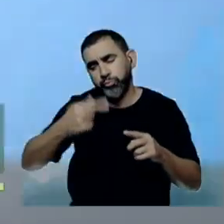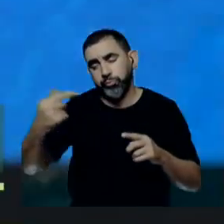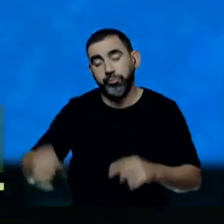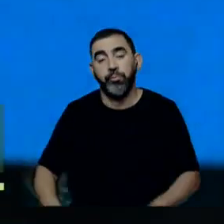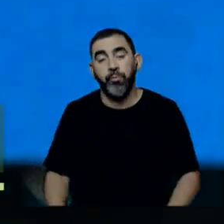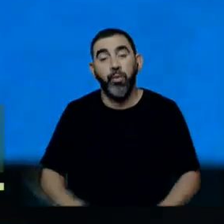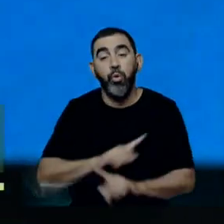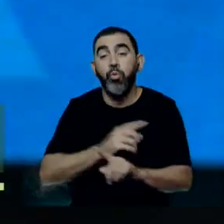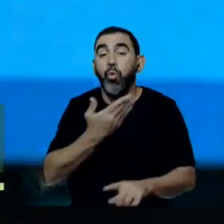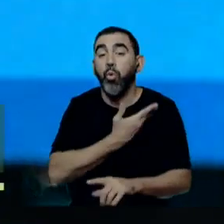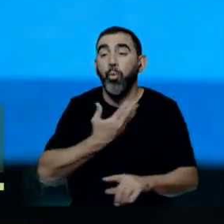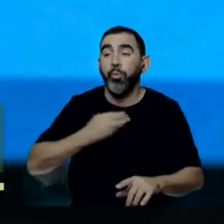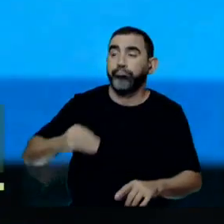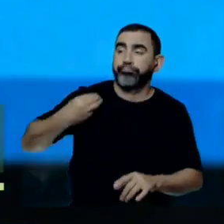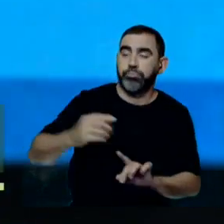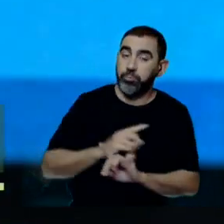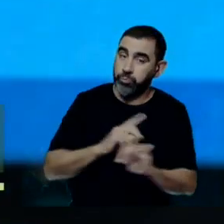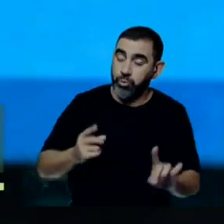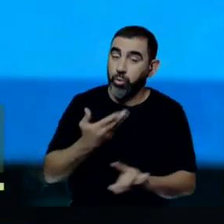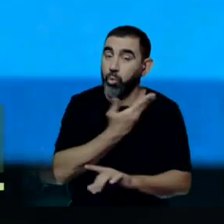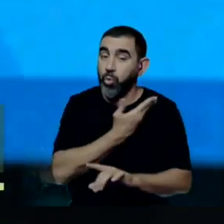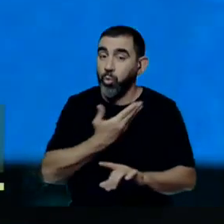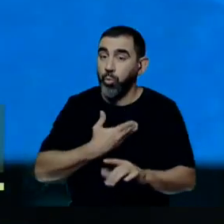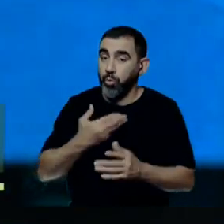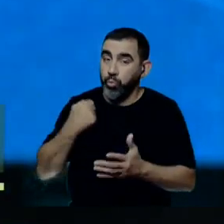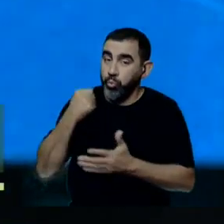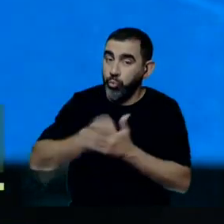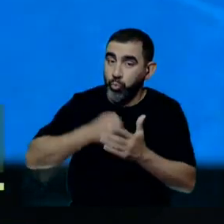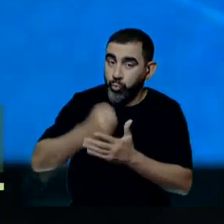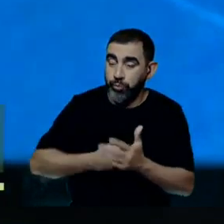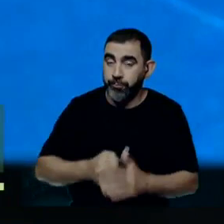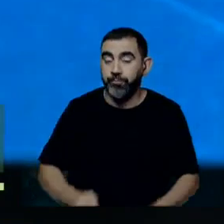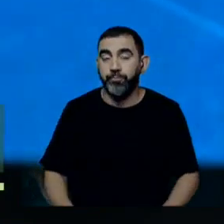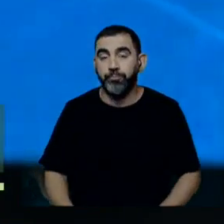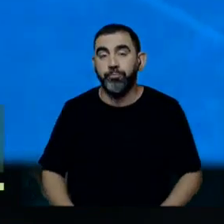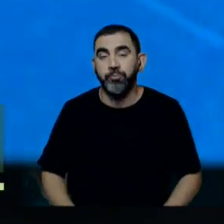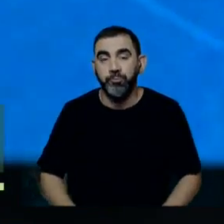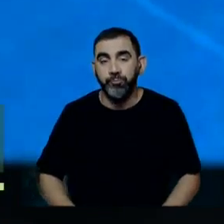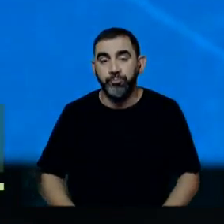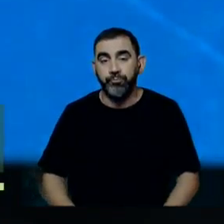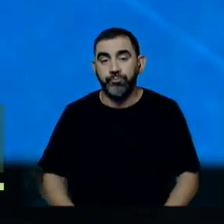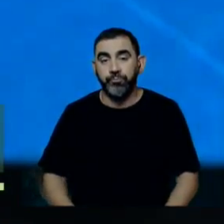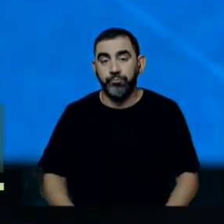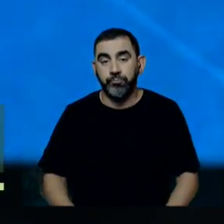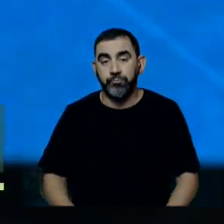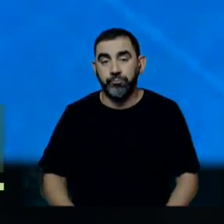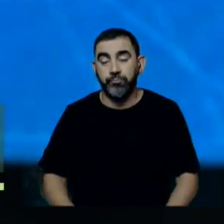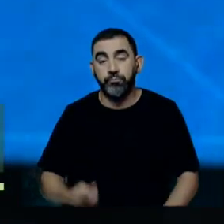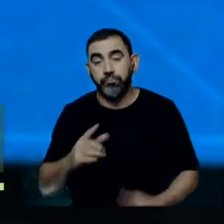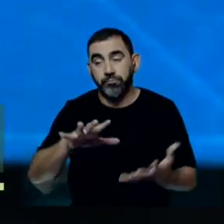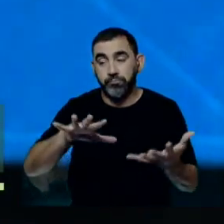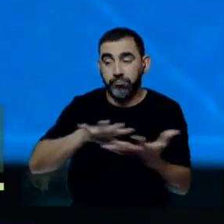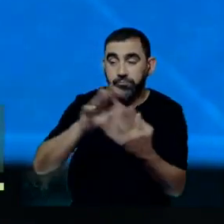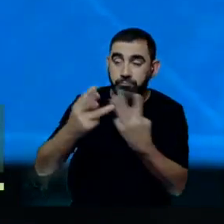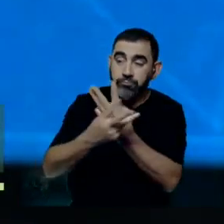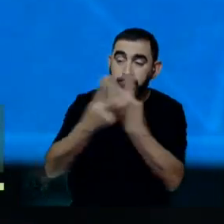no es un gobierno derrotado, es un gobierno que da pelea, ¿verdad? Por lo tanto, si yo leo ese panorama en su